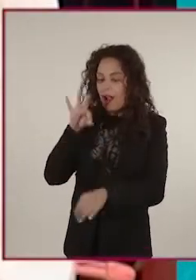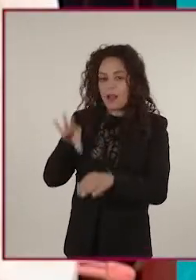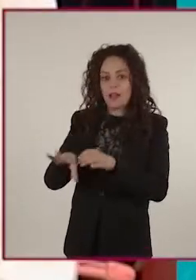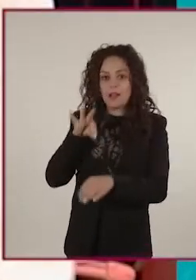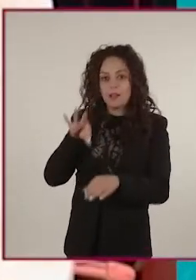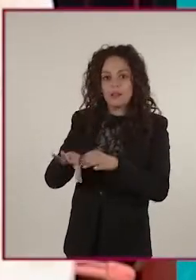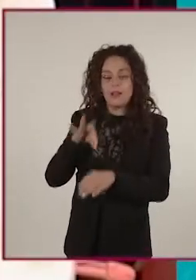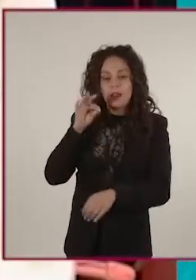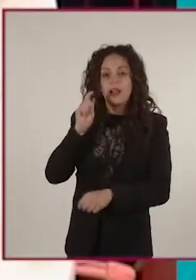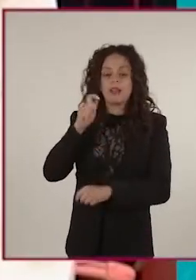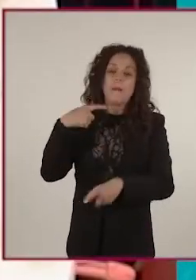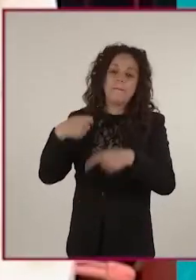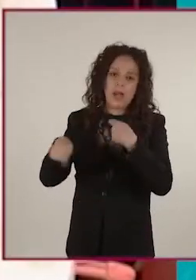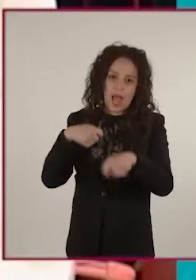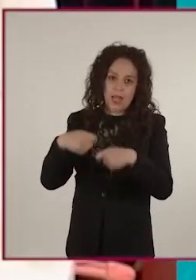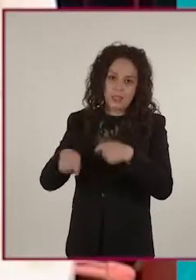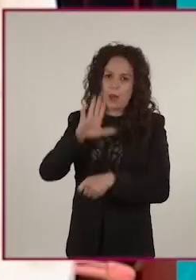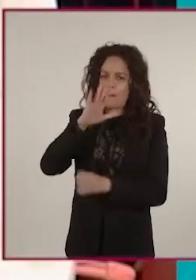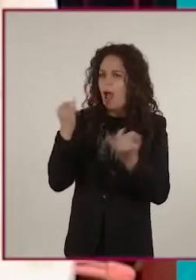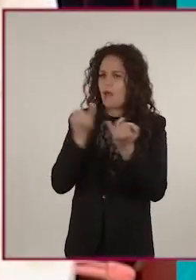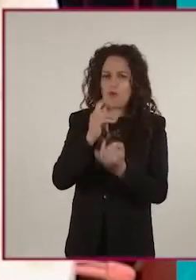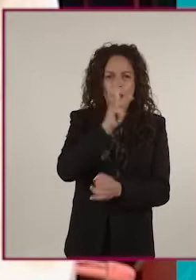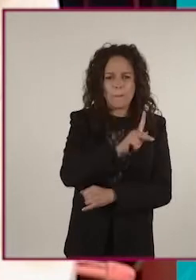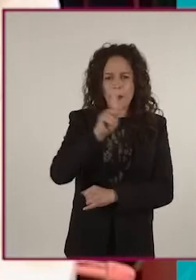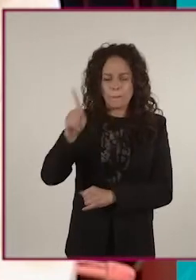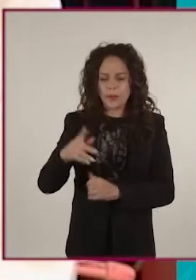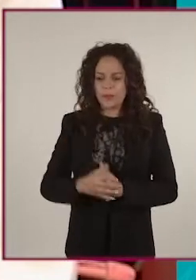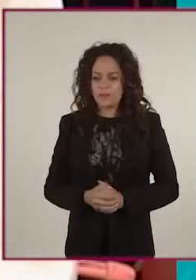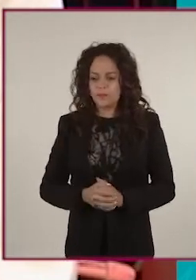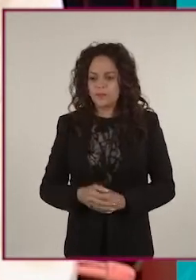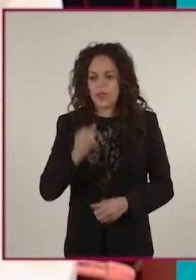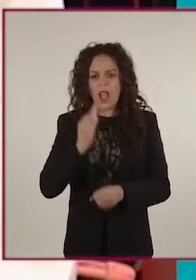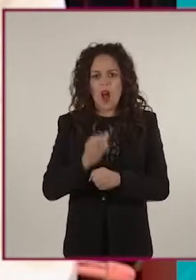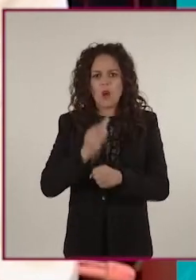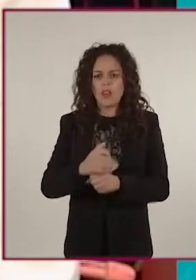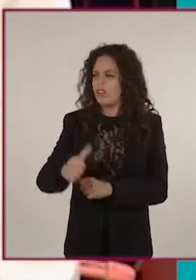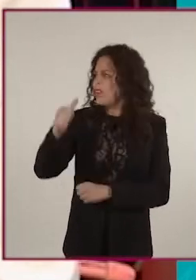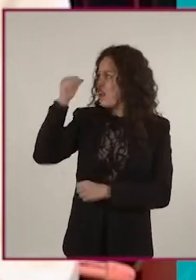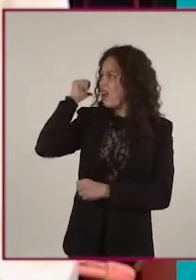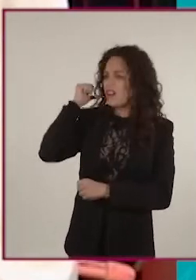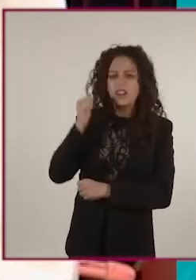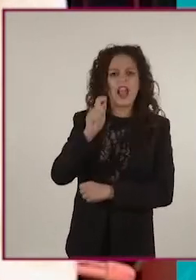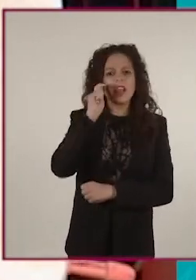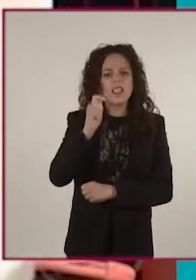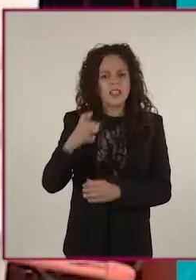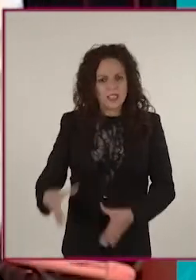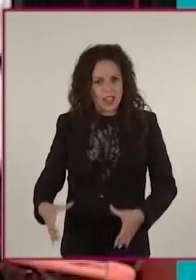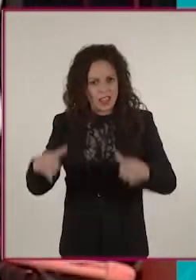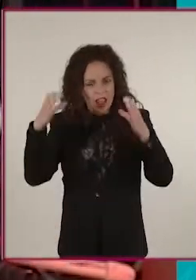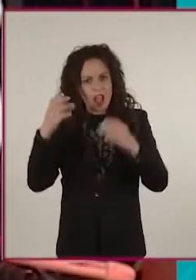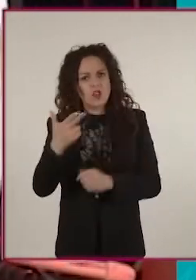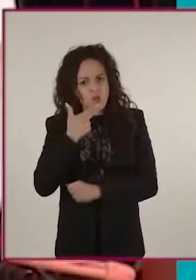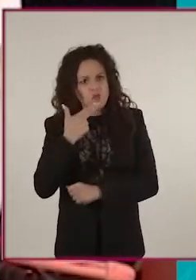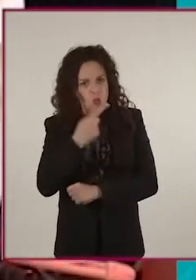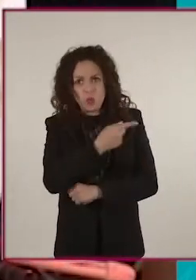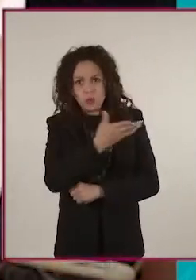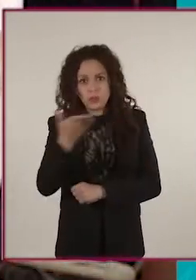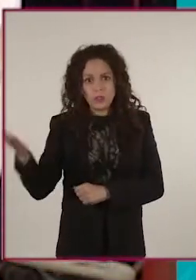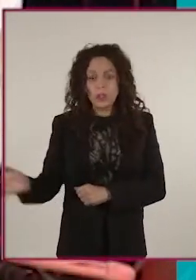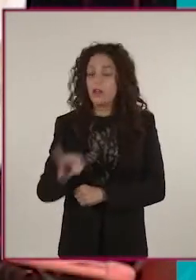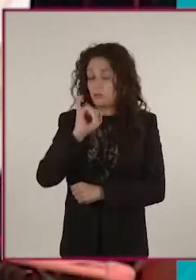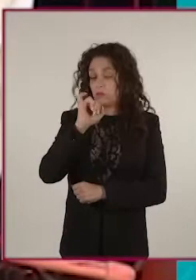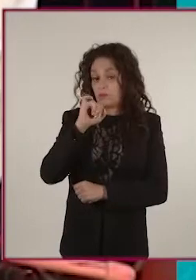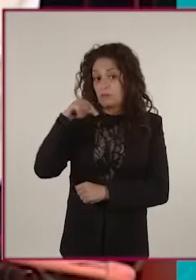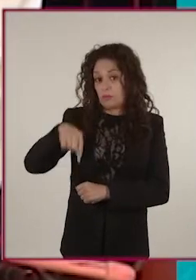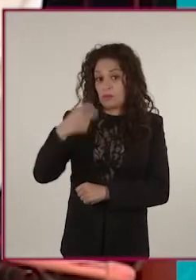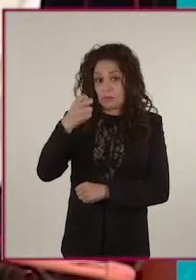básicamente lo mismo. A nuestras espaldas, que hay algunos tanques, ¿estos son utilizados? Sí, algunos de los equipos